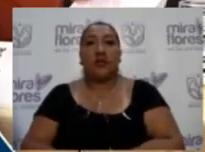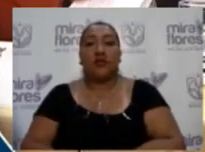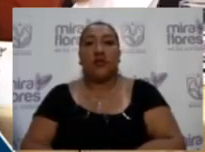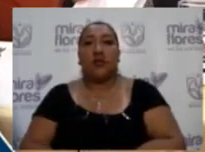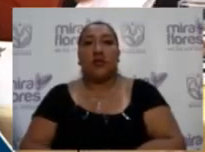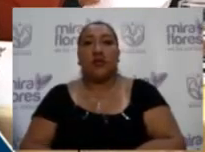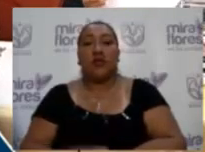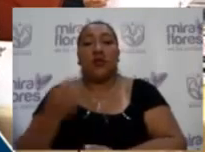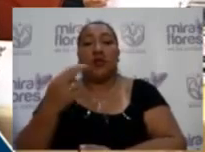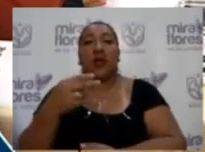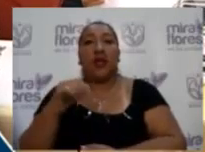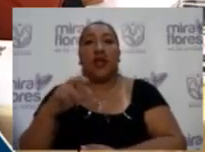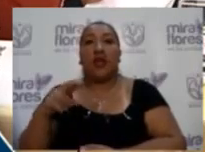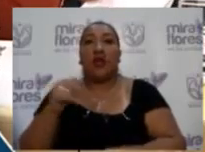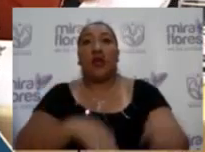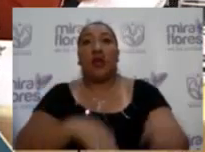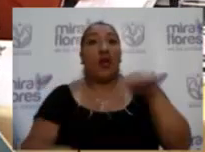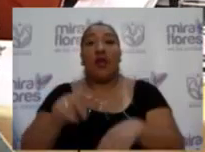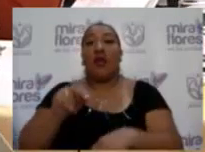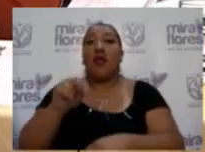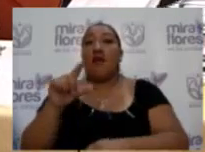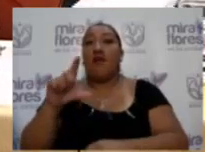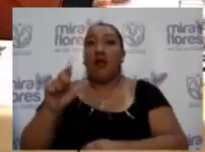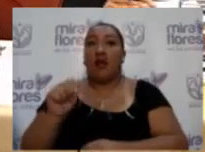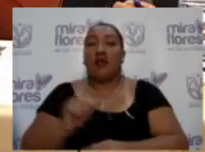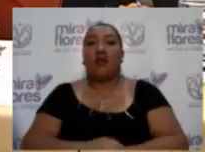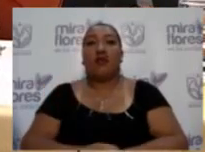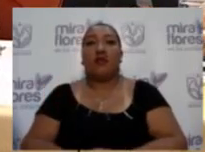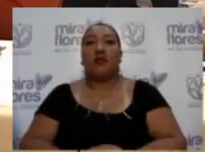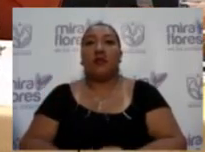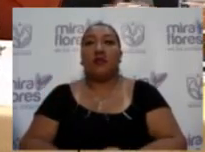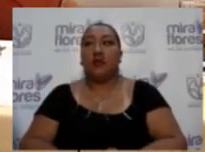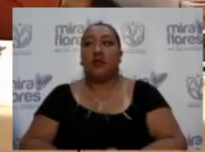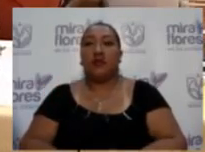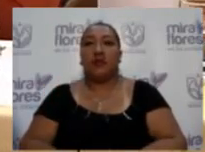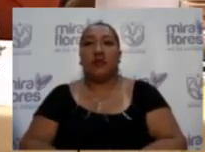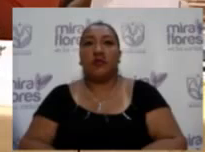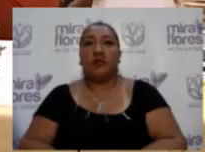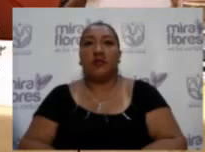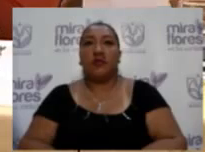el héroe naval Villavicencio y la doble ruptura de